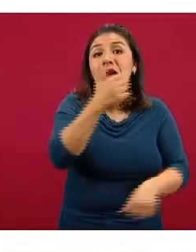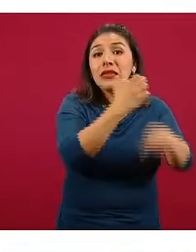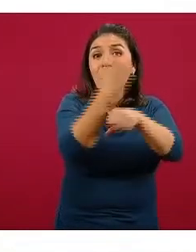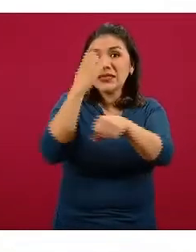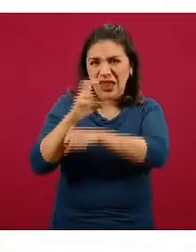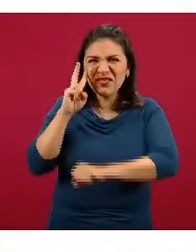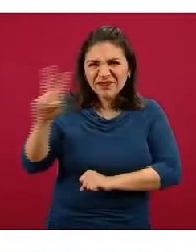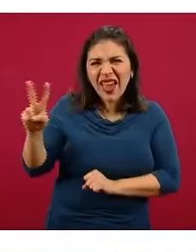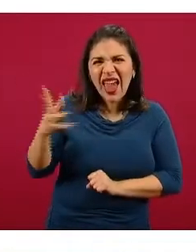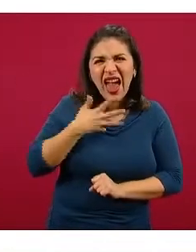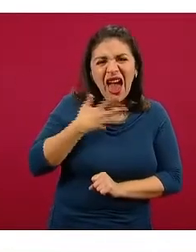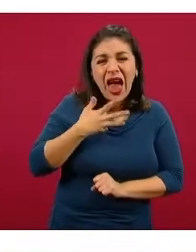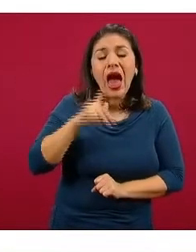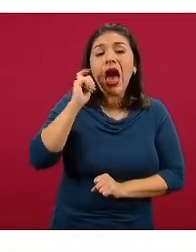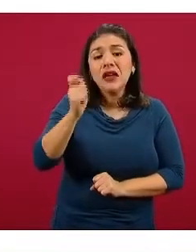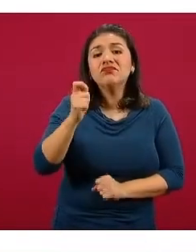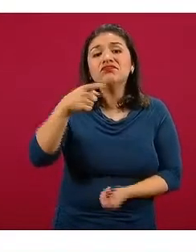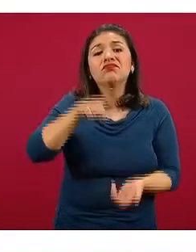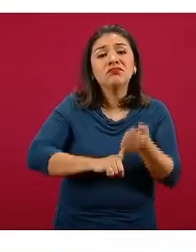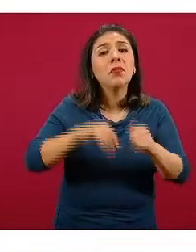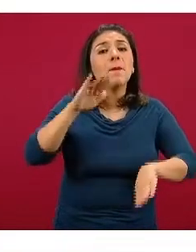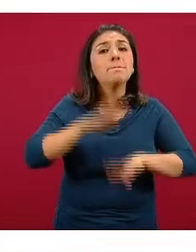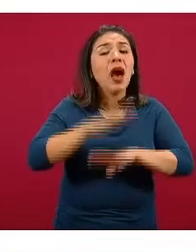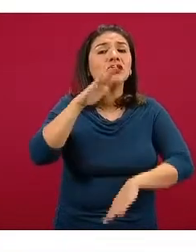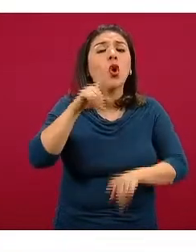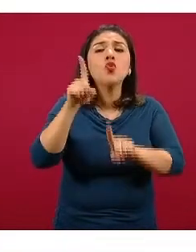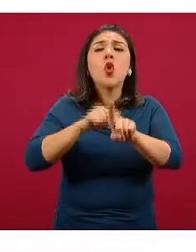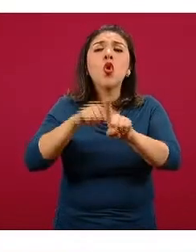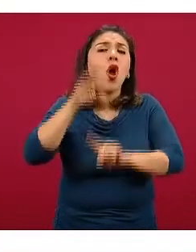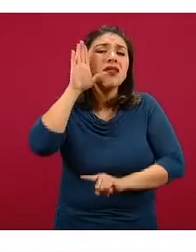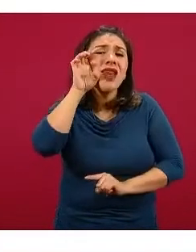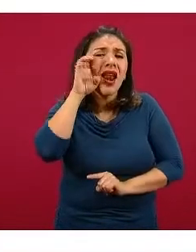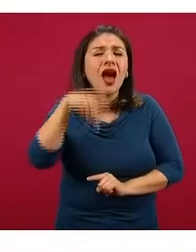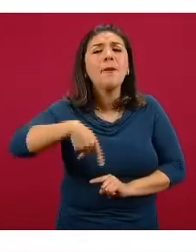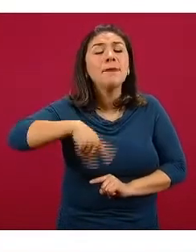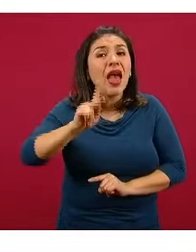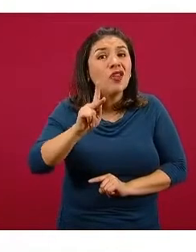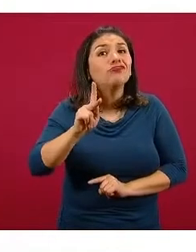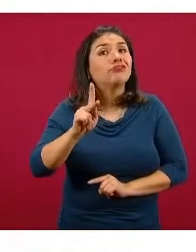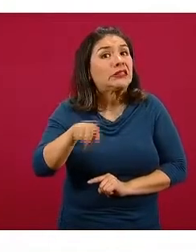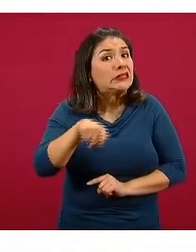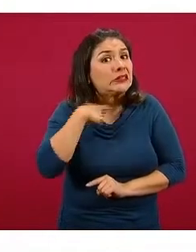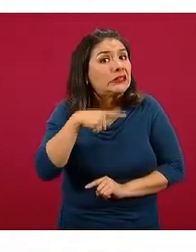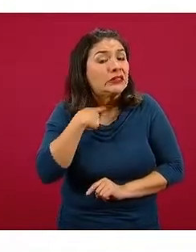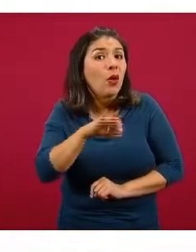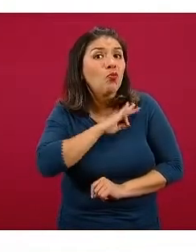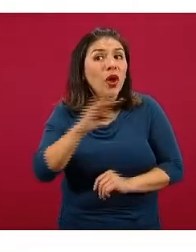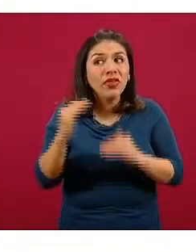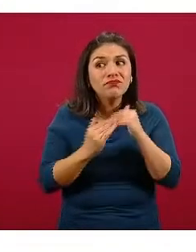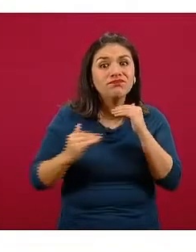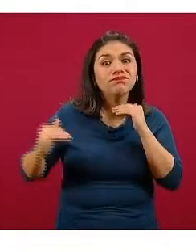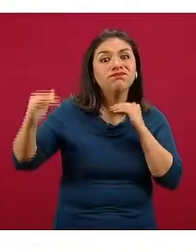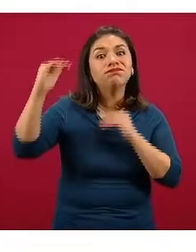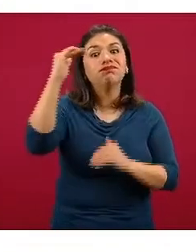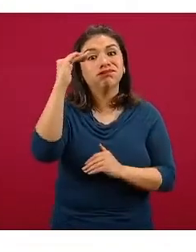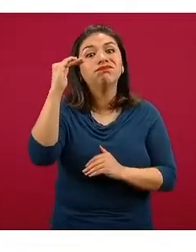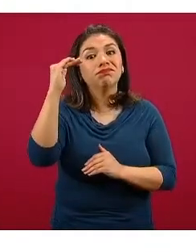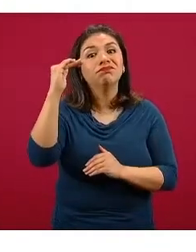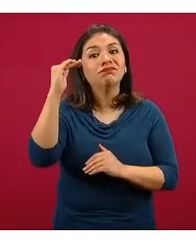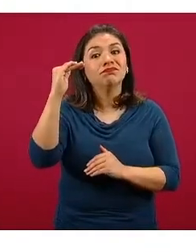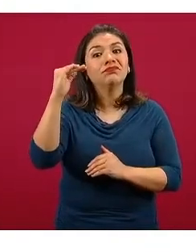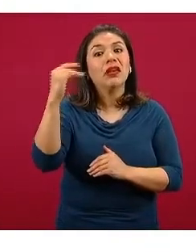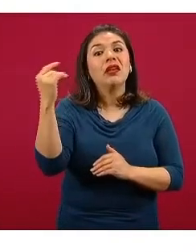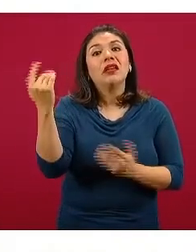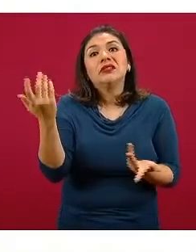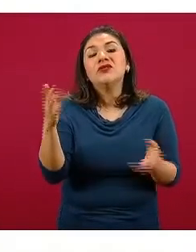entidades federativas, que son las que están en nivel naranja, pero con un nivel mucho más alto dentro del